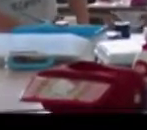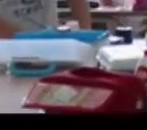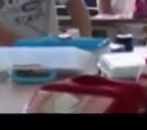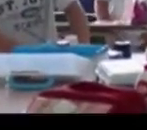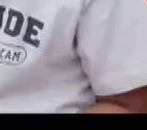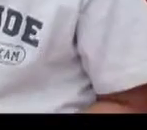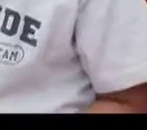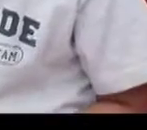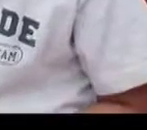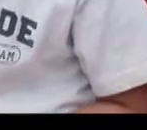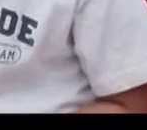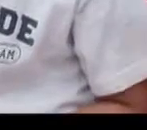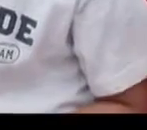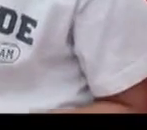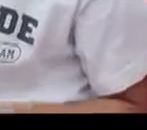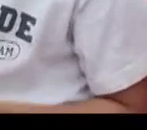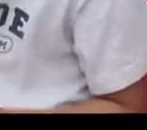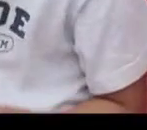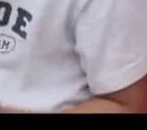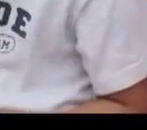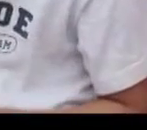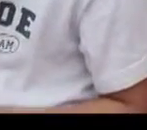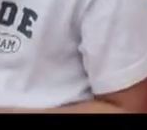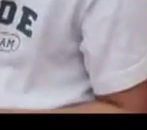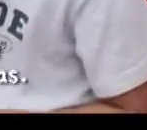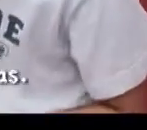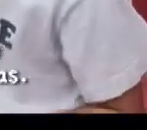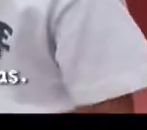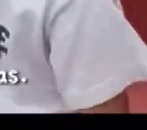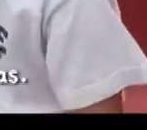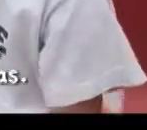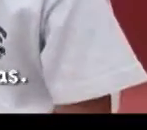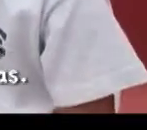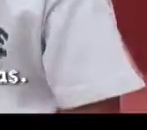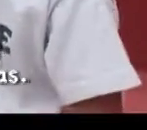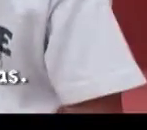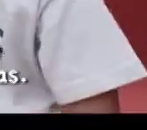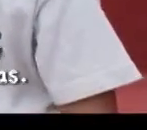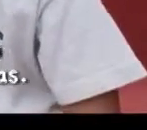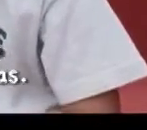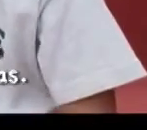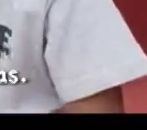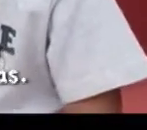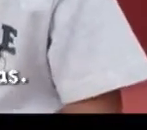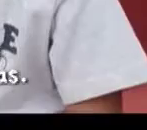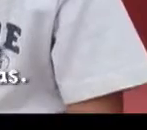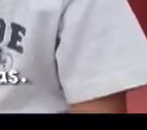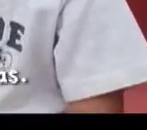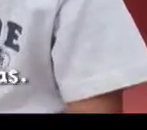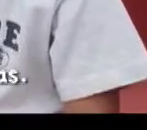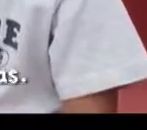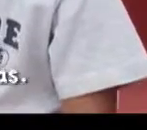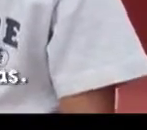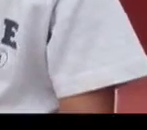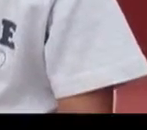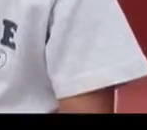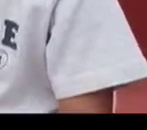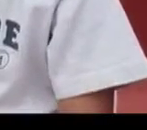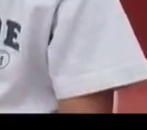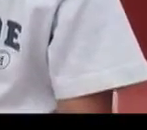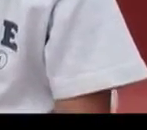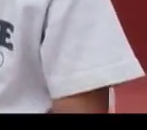Yo soy la única que las usa. Pero eres igual que Miranda, que ahora ya tiene que usar inglés.